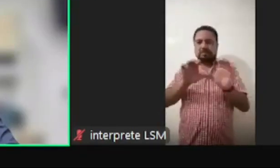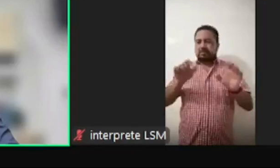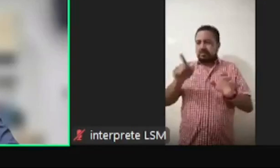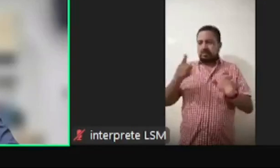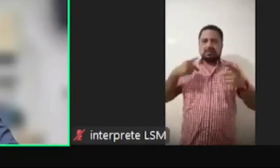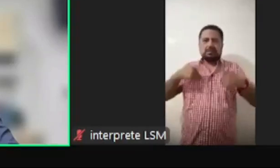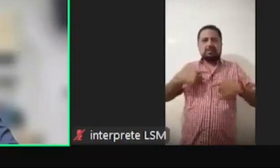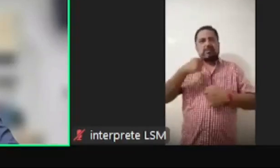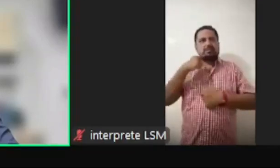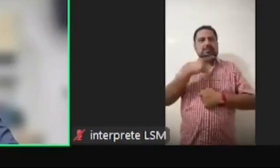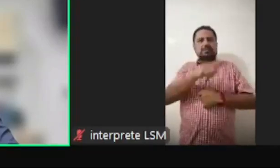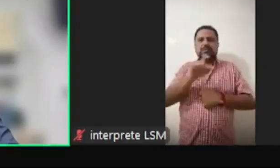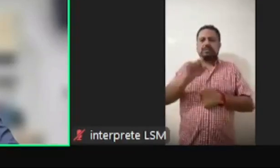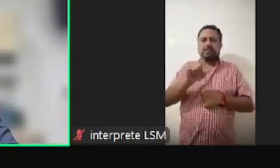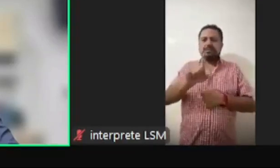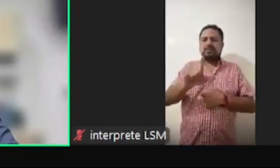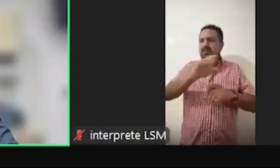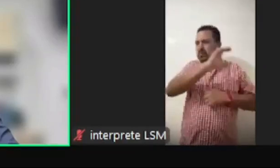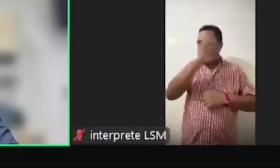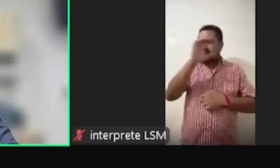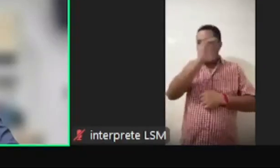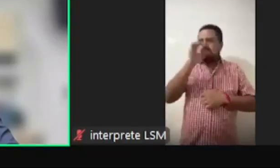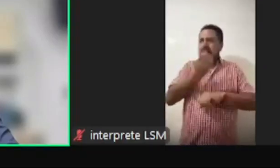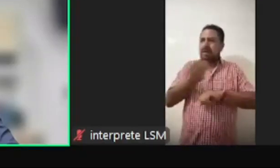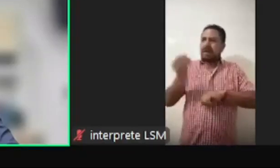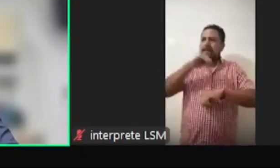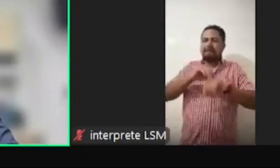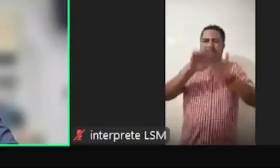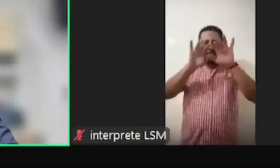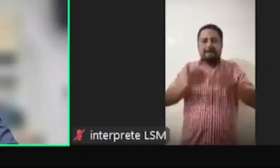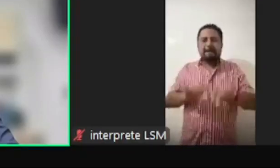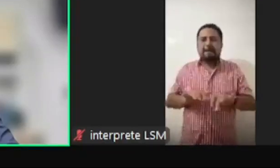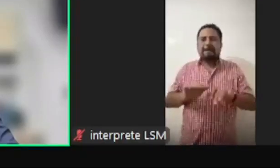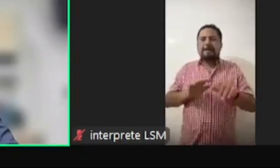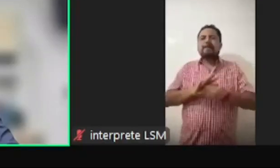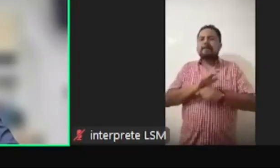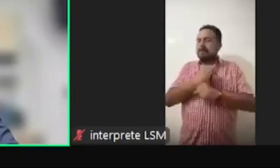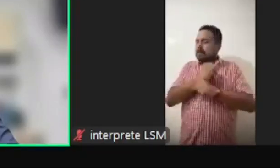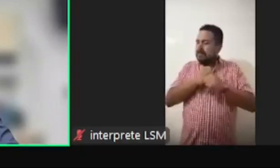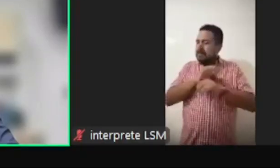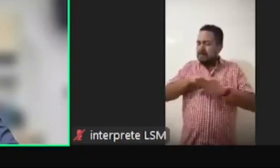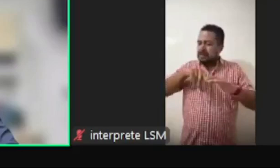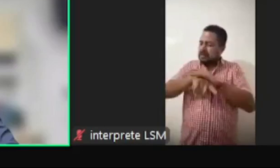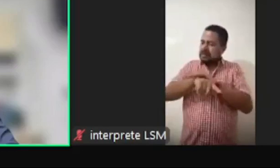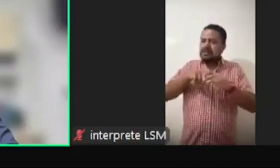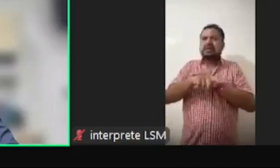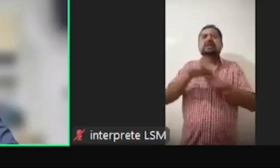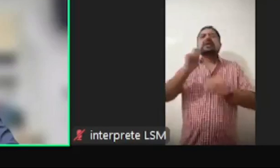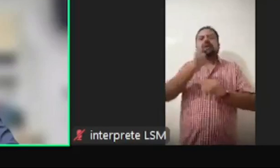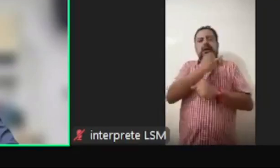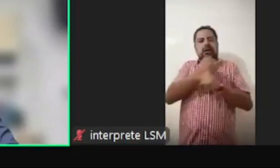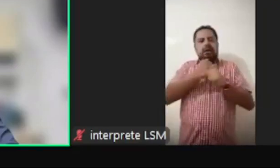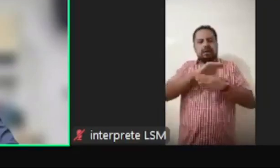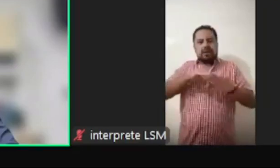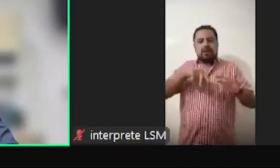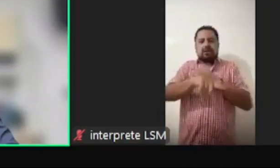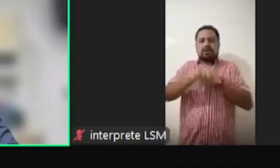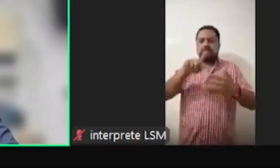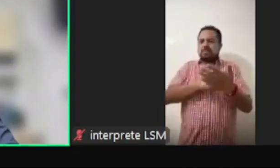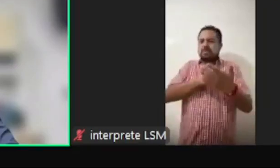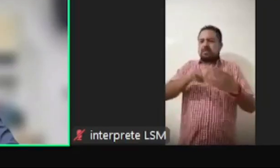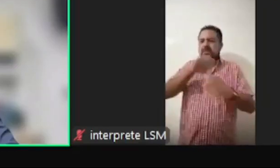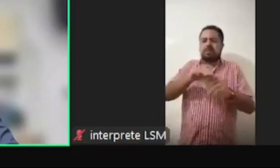ofreció 27 fotografías insertas en su escrito de denuncia y la inspección ocular, las cuales fueron desahogadas por el fedatario electoral mediante